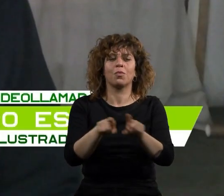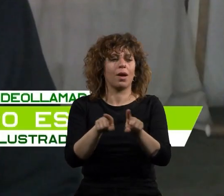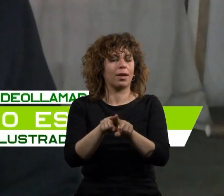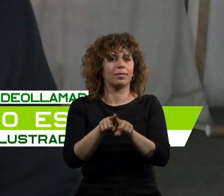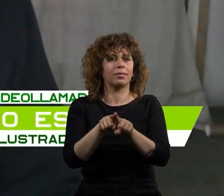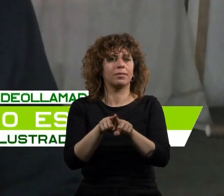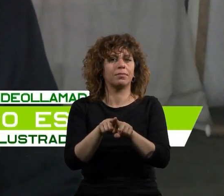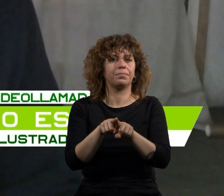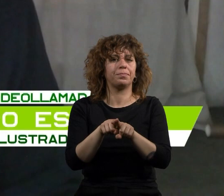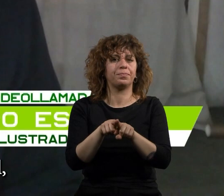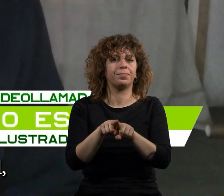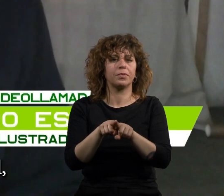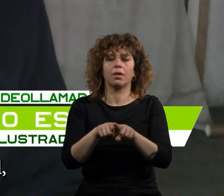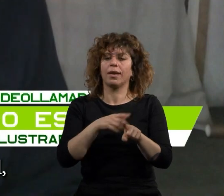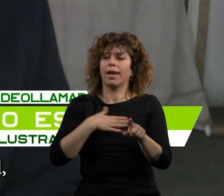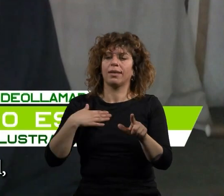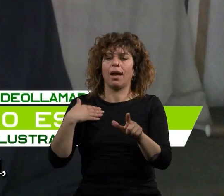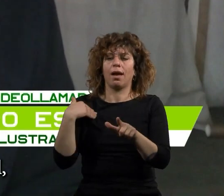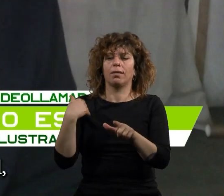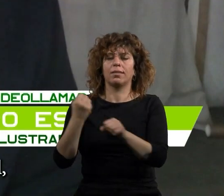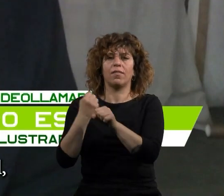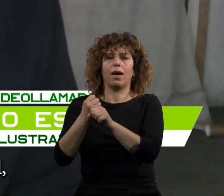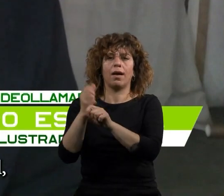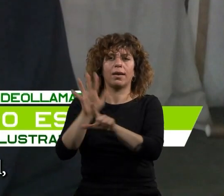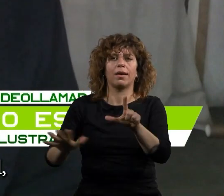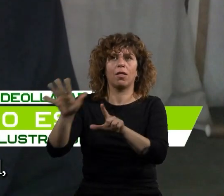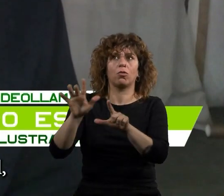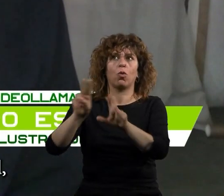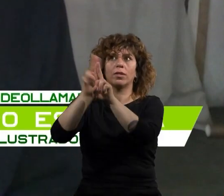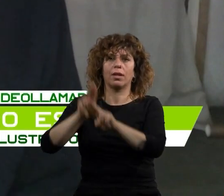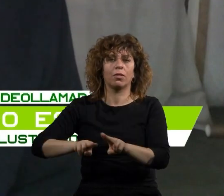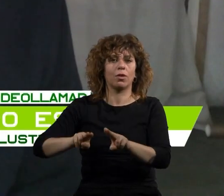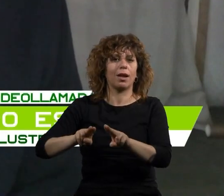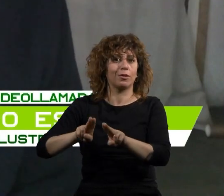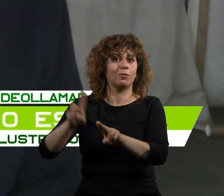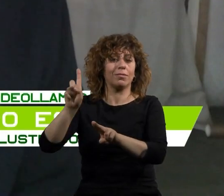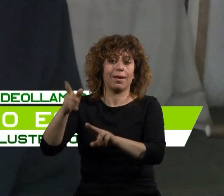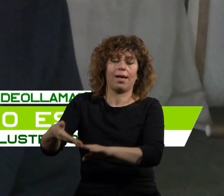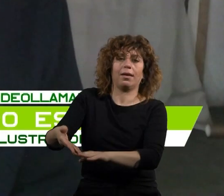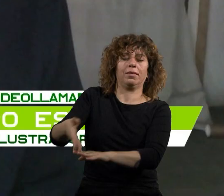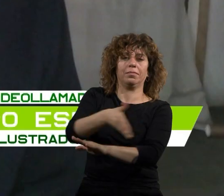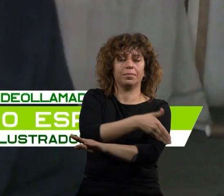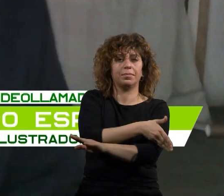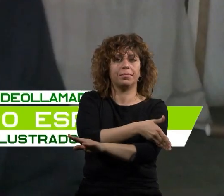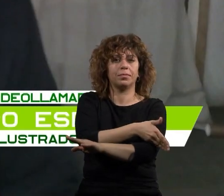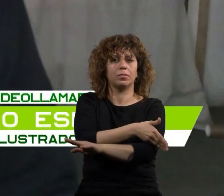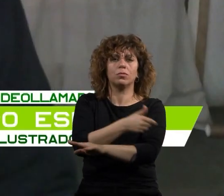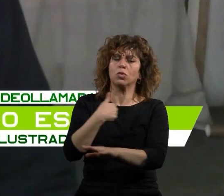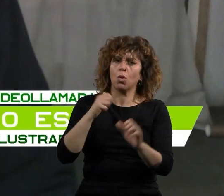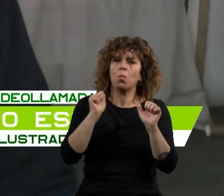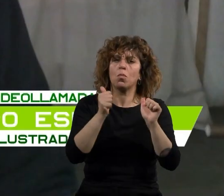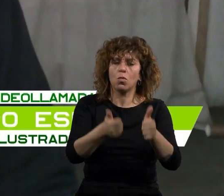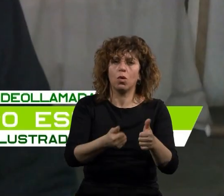aventura más nacional, incluso en algunos casos internacional, pues mis primeros